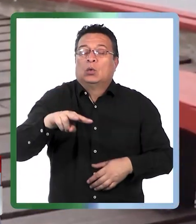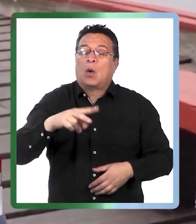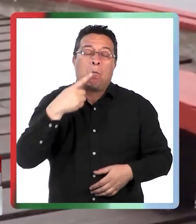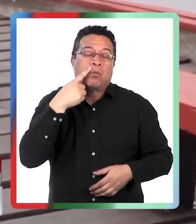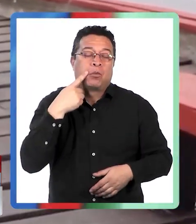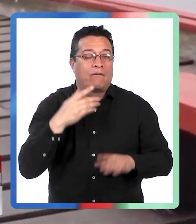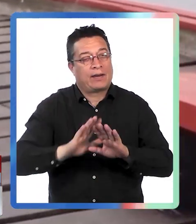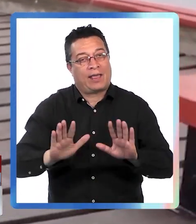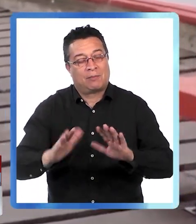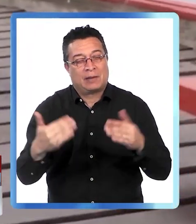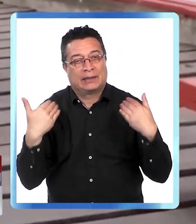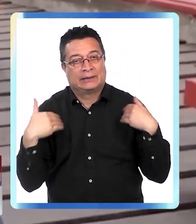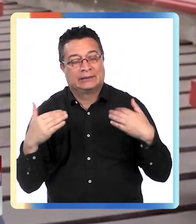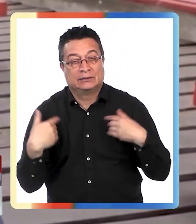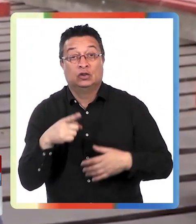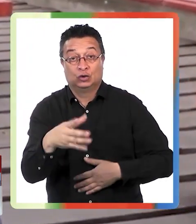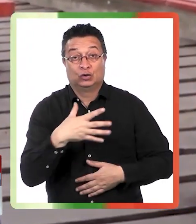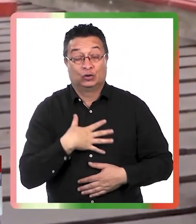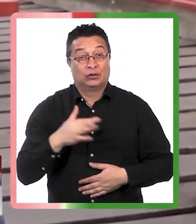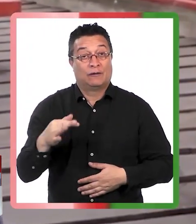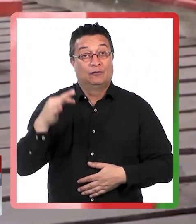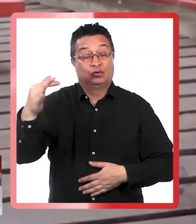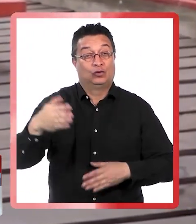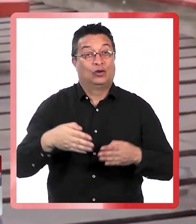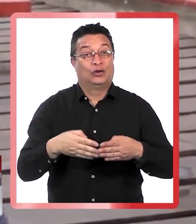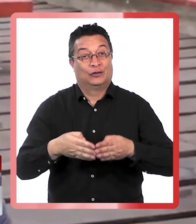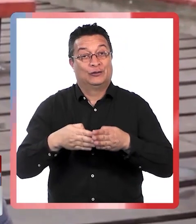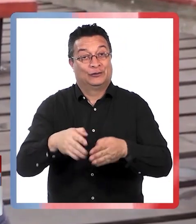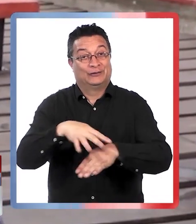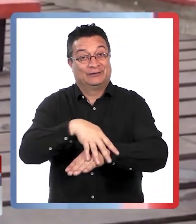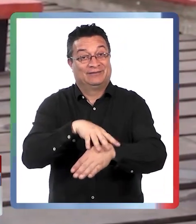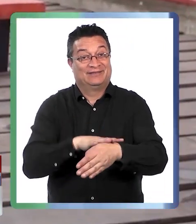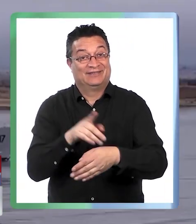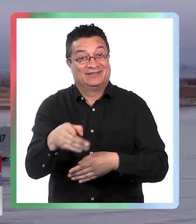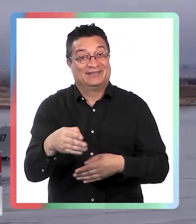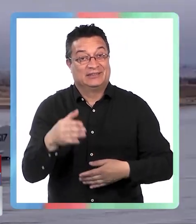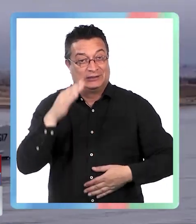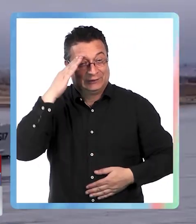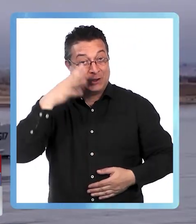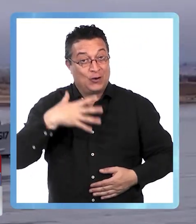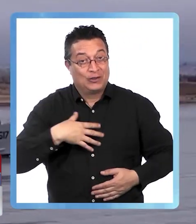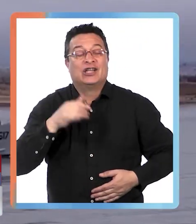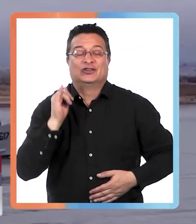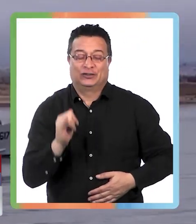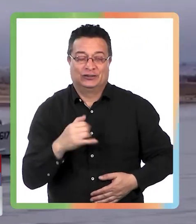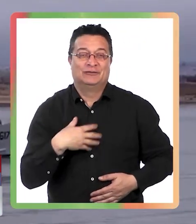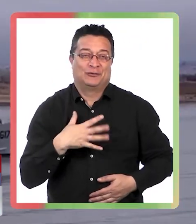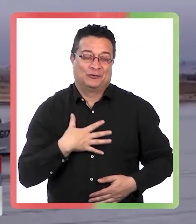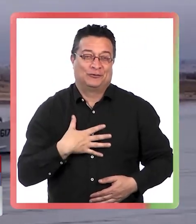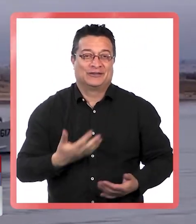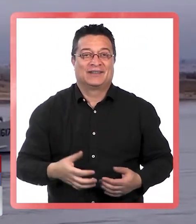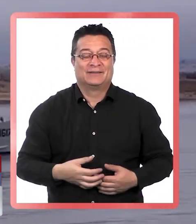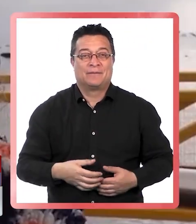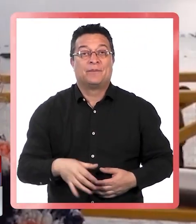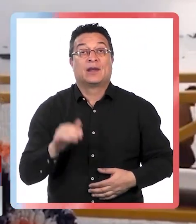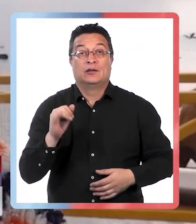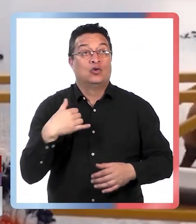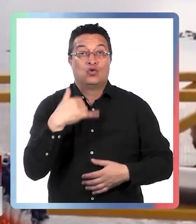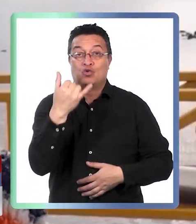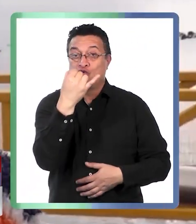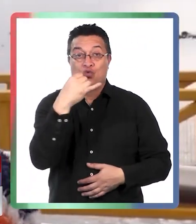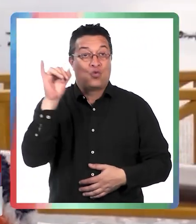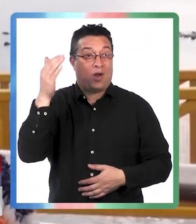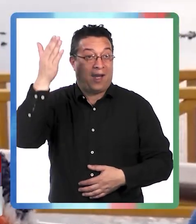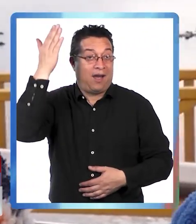Sí. Oye, ¿te gustaría ser marinero alguna vez? Sí. ¿Sí? ¿Rescatar a las personas? Sí. Nunca había visto algo así,